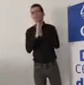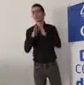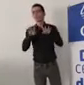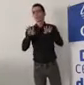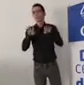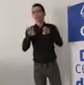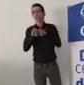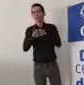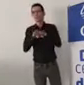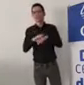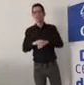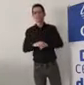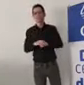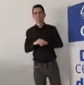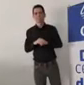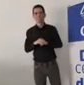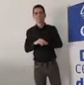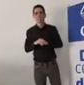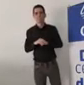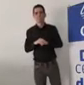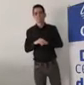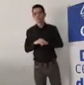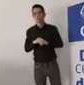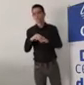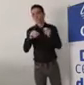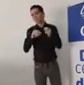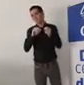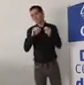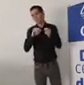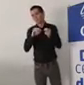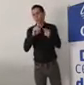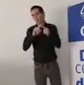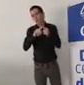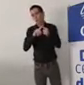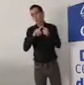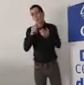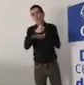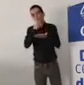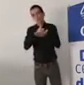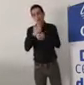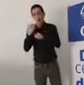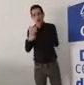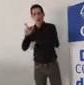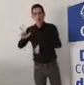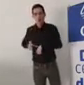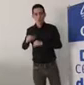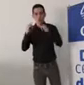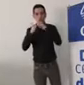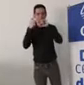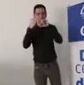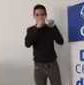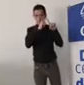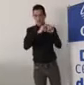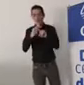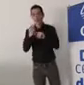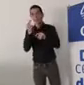el Estado, las instituciones reconozcan cómo participamos y además entiendan que la institución no tiene